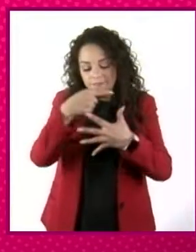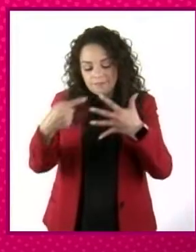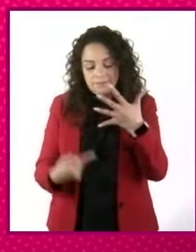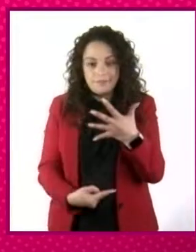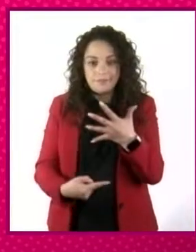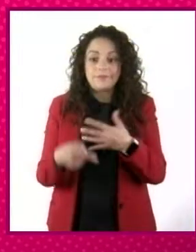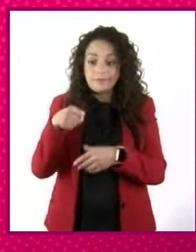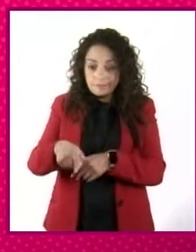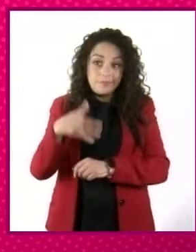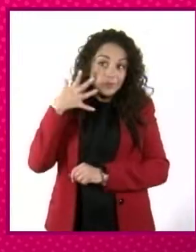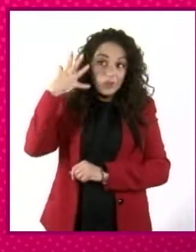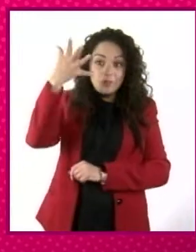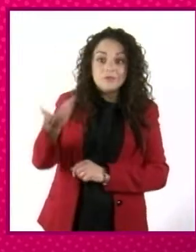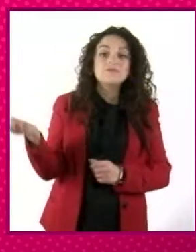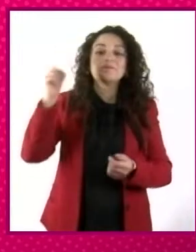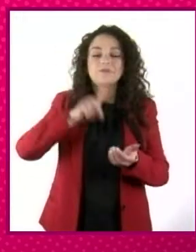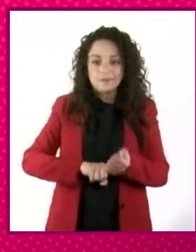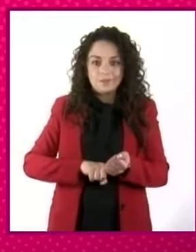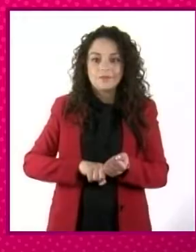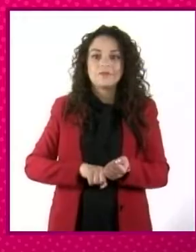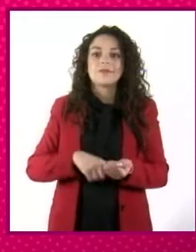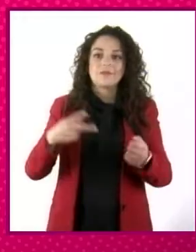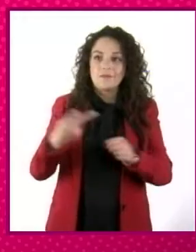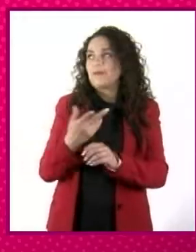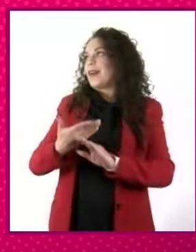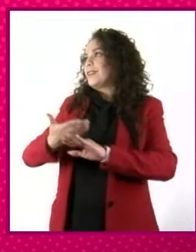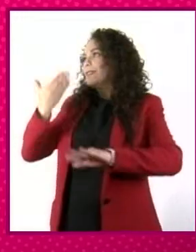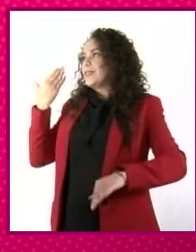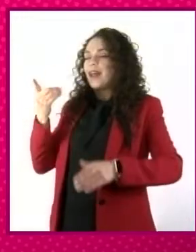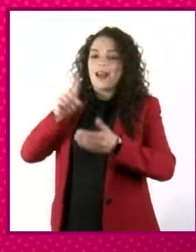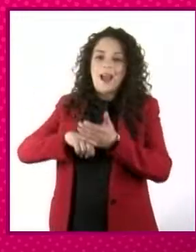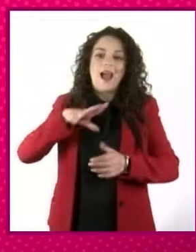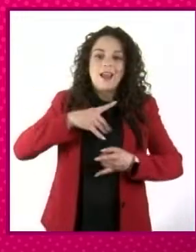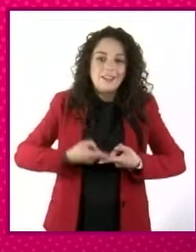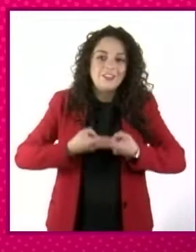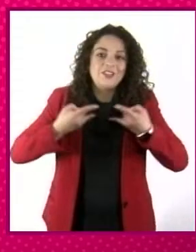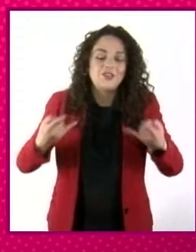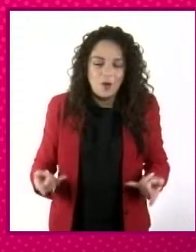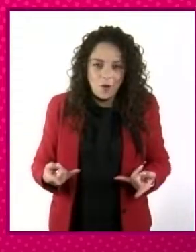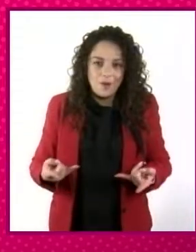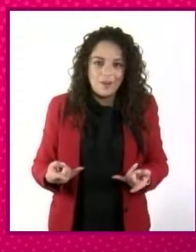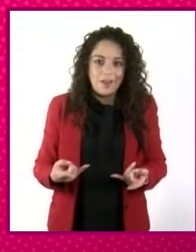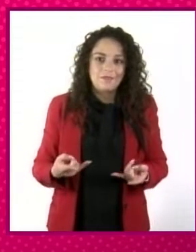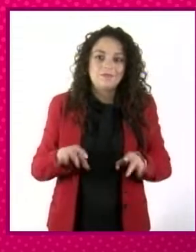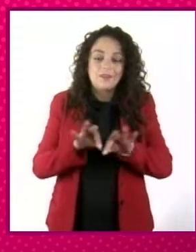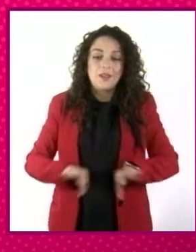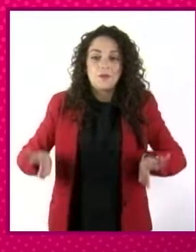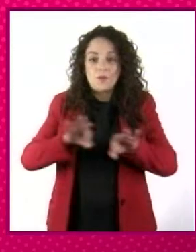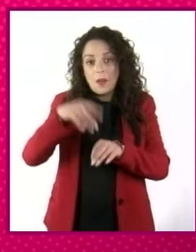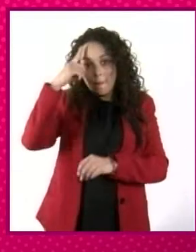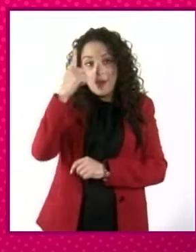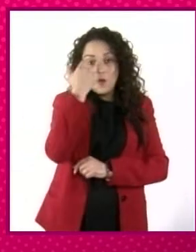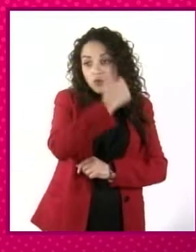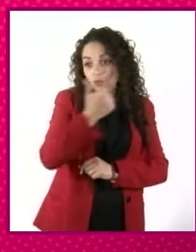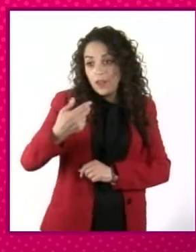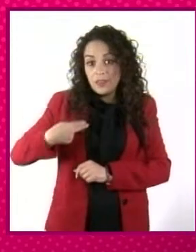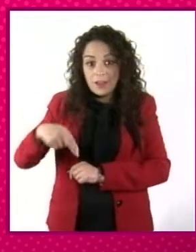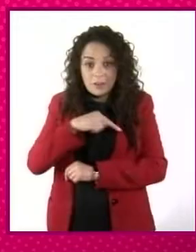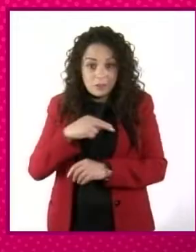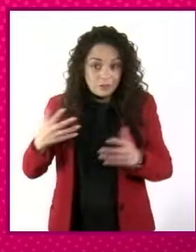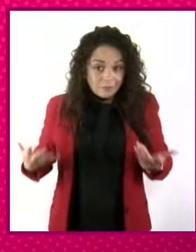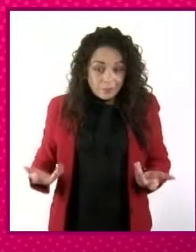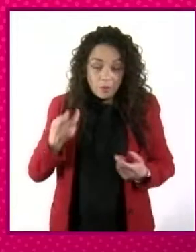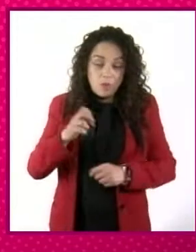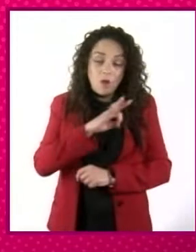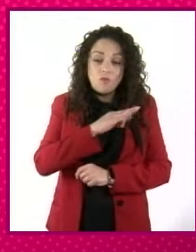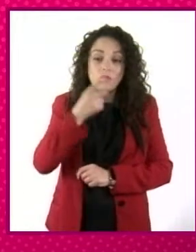ser historia, ¿no? Es un acontecimiento que va a marcar historia? ¿Por qué? Por la importancia que tiene para cada uno de nosotros. Y entonces podemos hablar de que todo